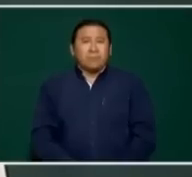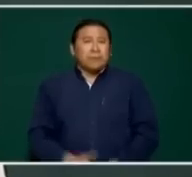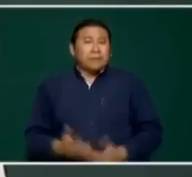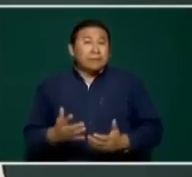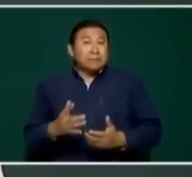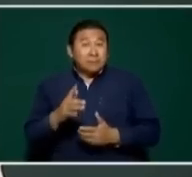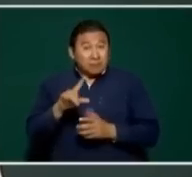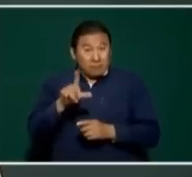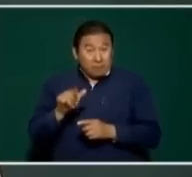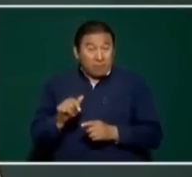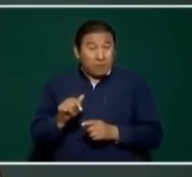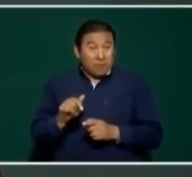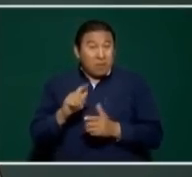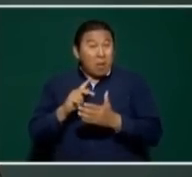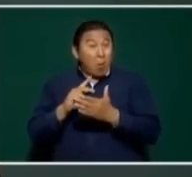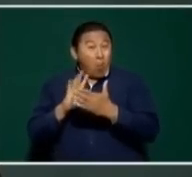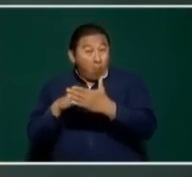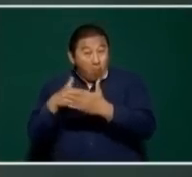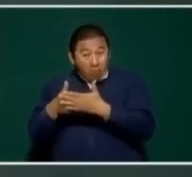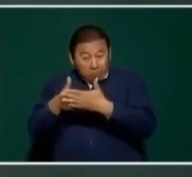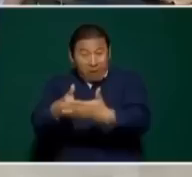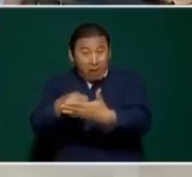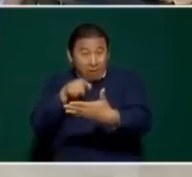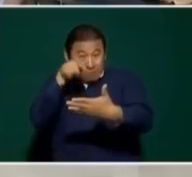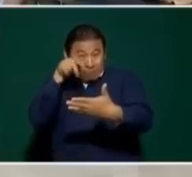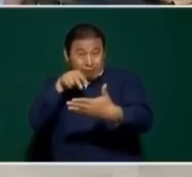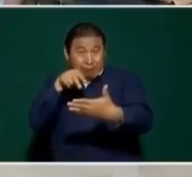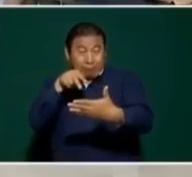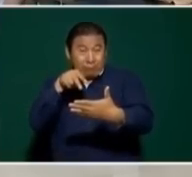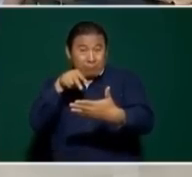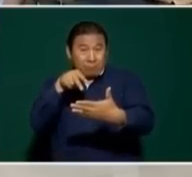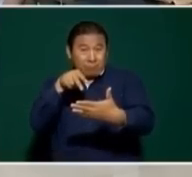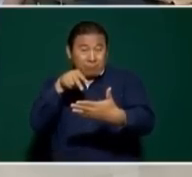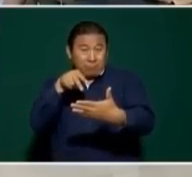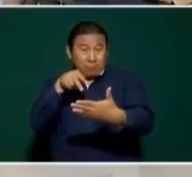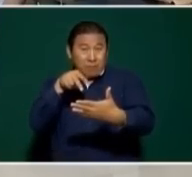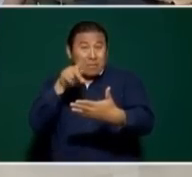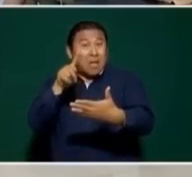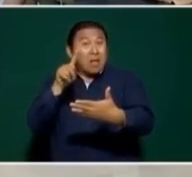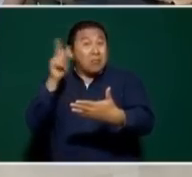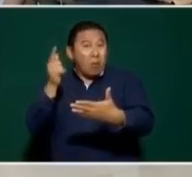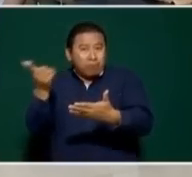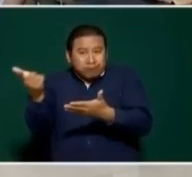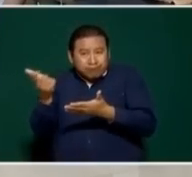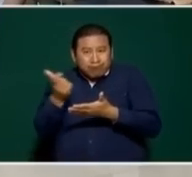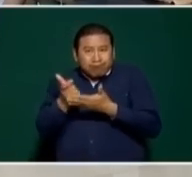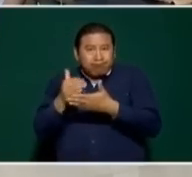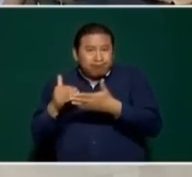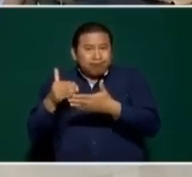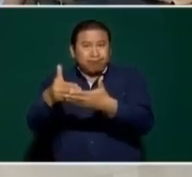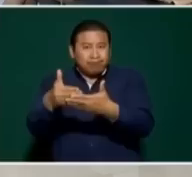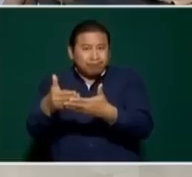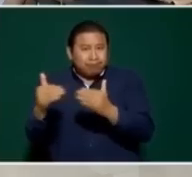Y desde luego, un plan acompañado ya de un presupuesto